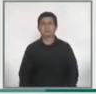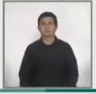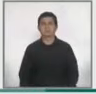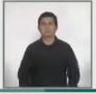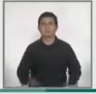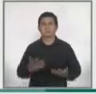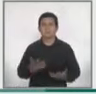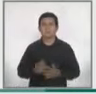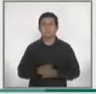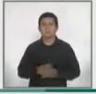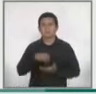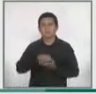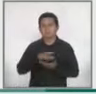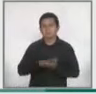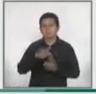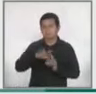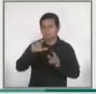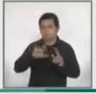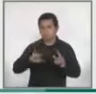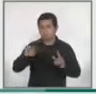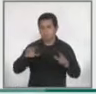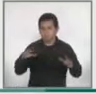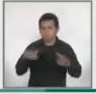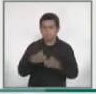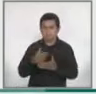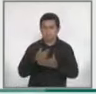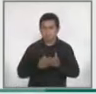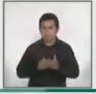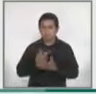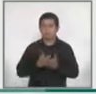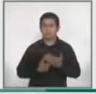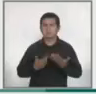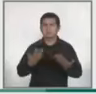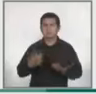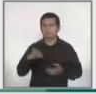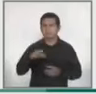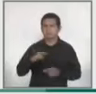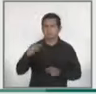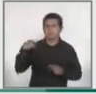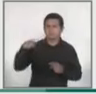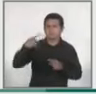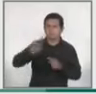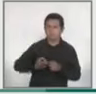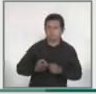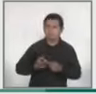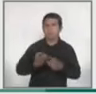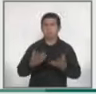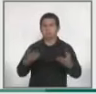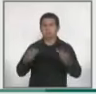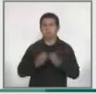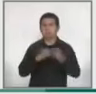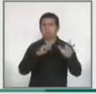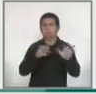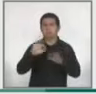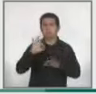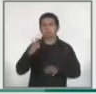Dentro del reporte del panorama nacional, tenemos que al día de hoy,